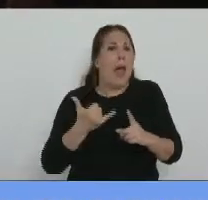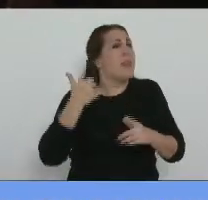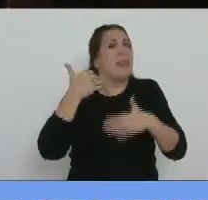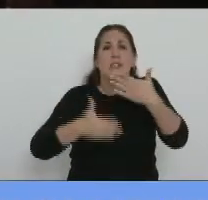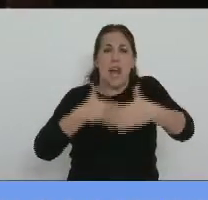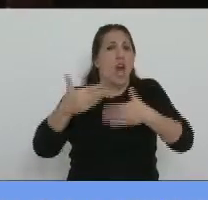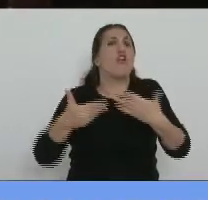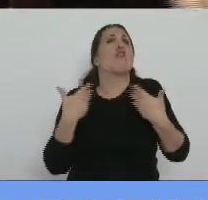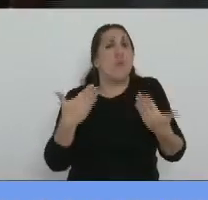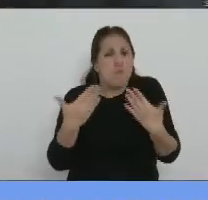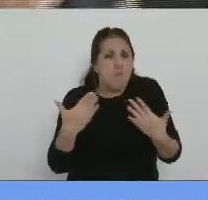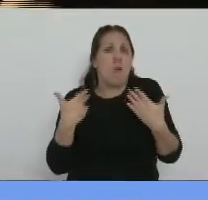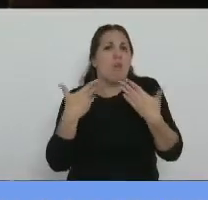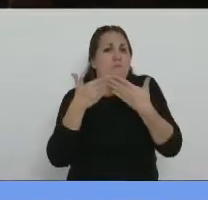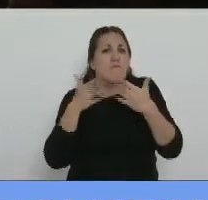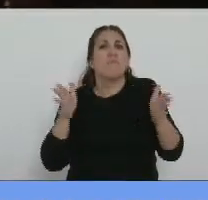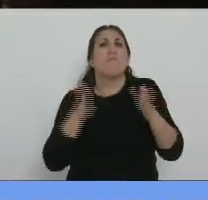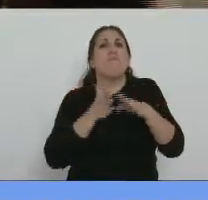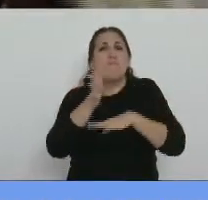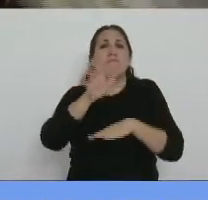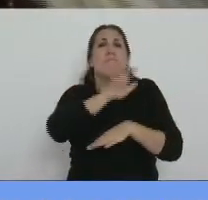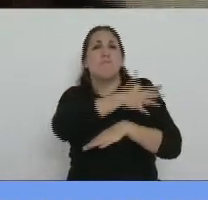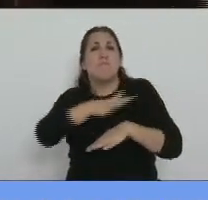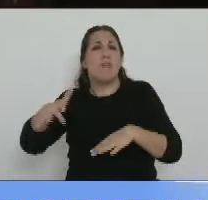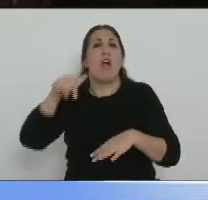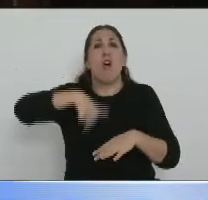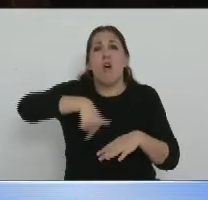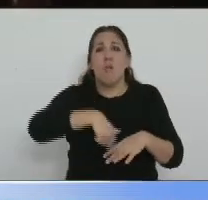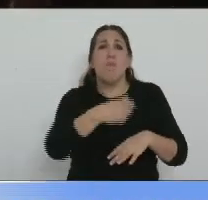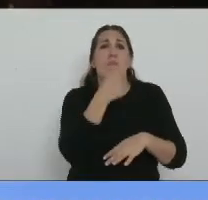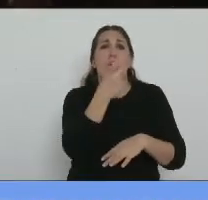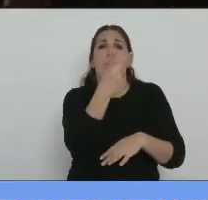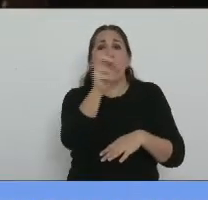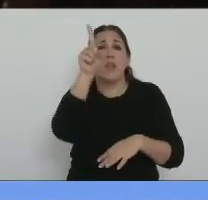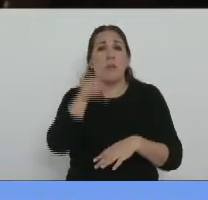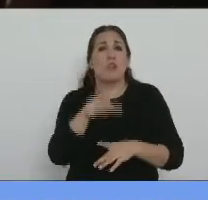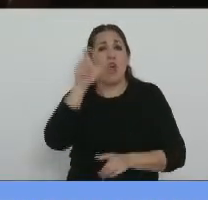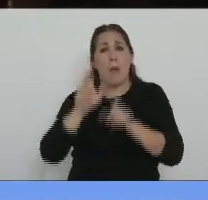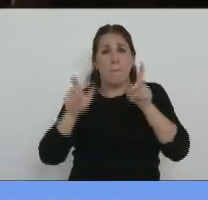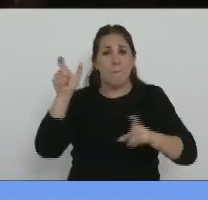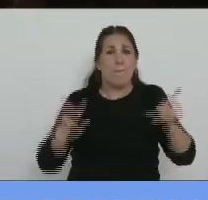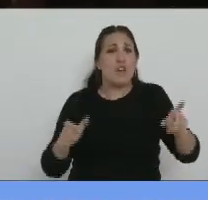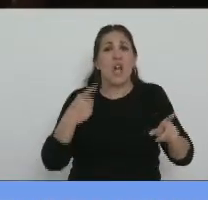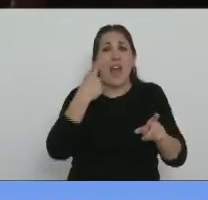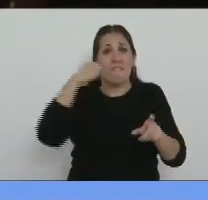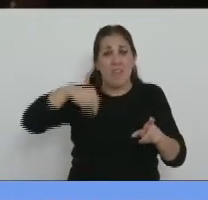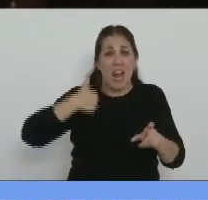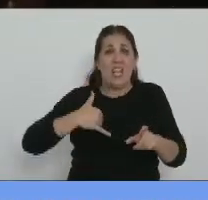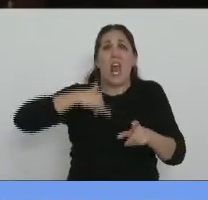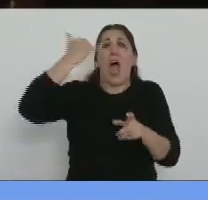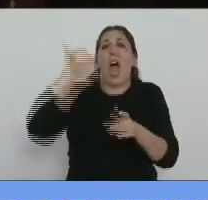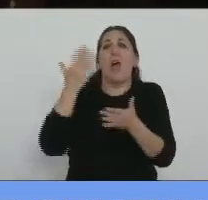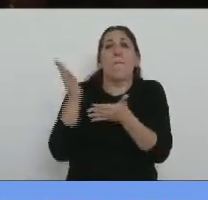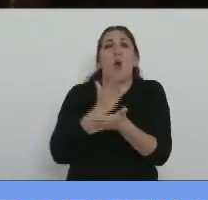puerta de salida al pacífico es un lugar que hoy con el 20% de la población argentina produce el 10 por ciento de las